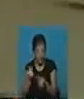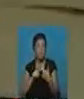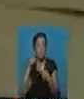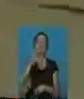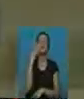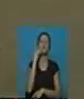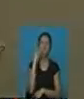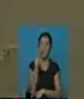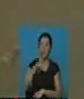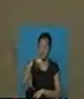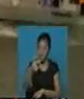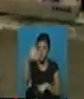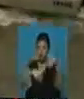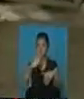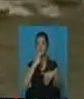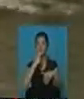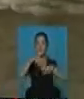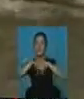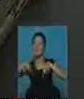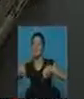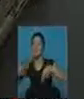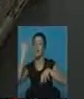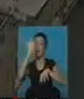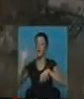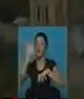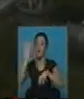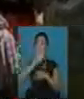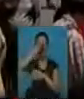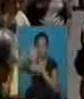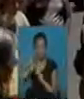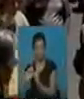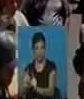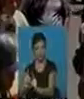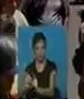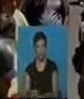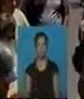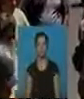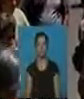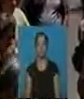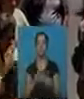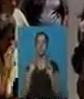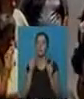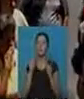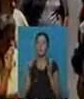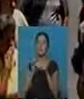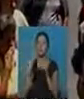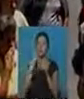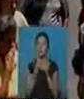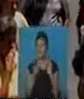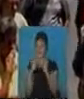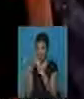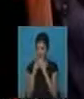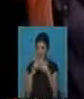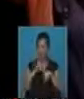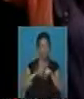vota este jueves y abandona a la Unión Europea. Y también, cuando volvamos, Venezuela en crisis. En medio